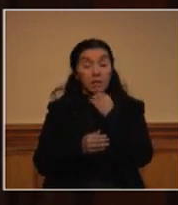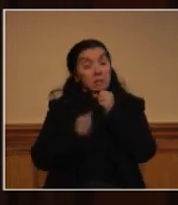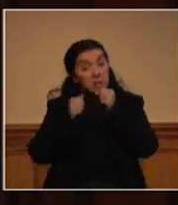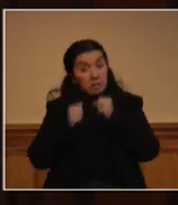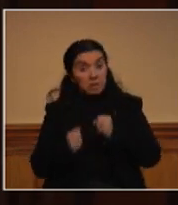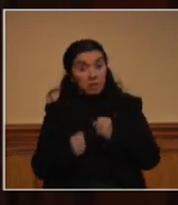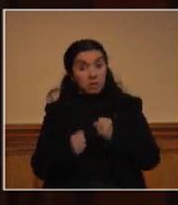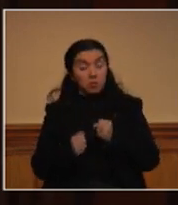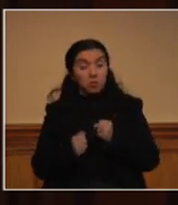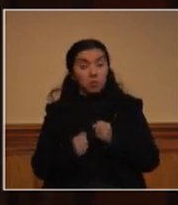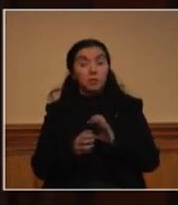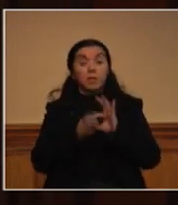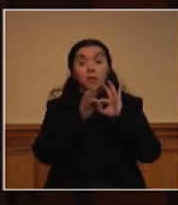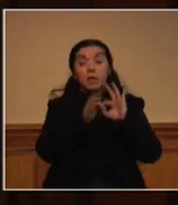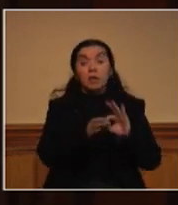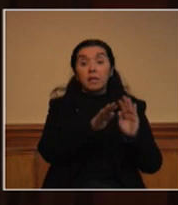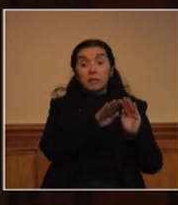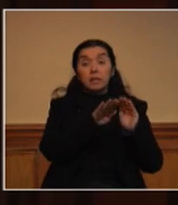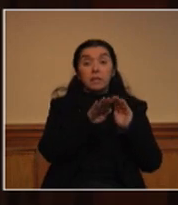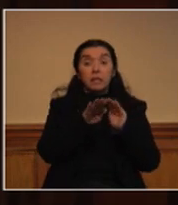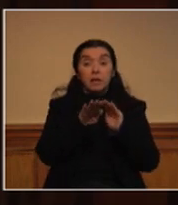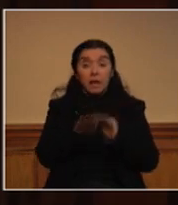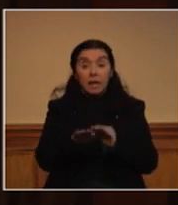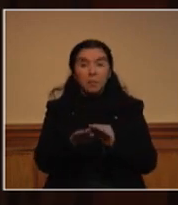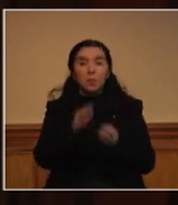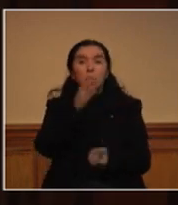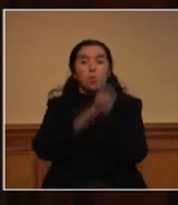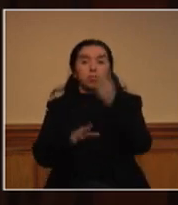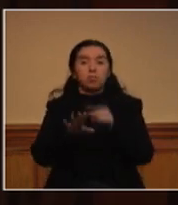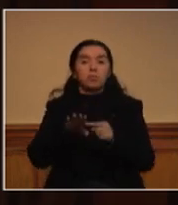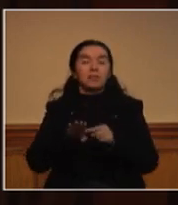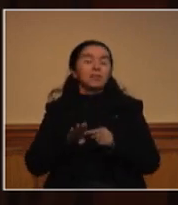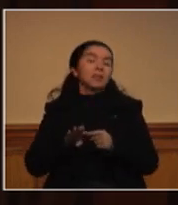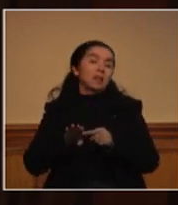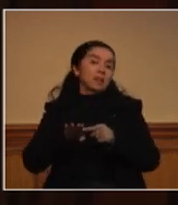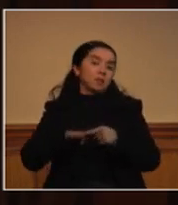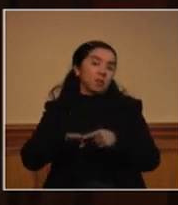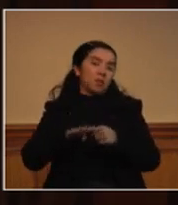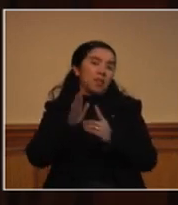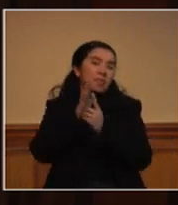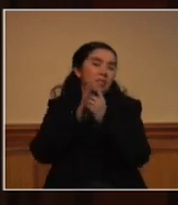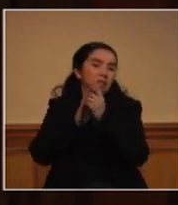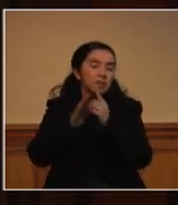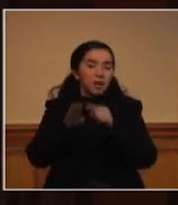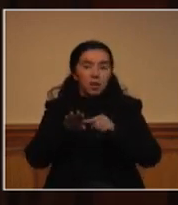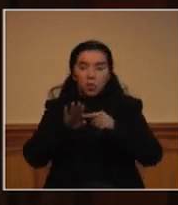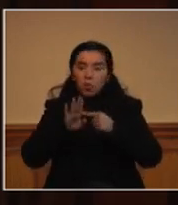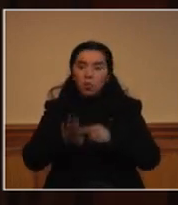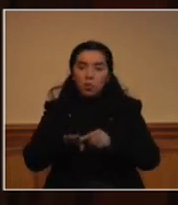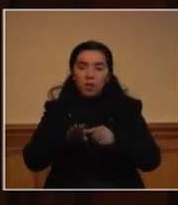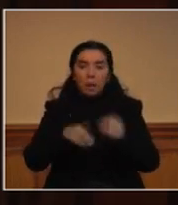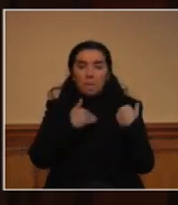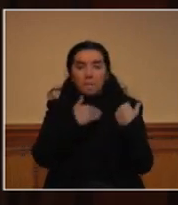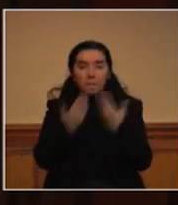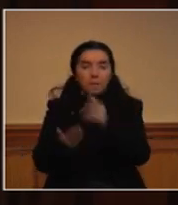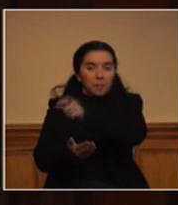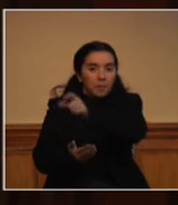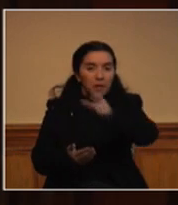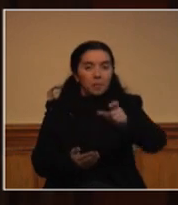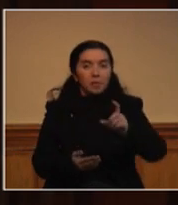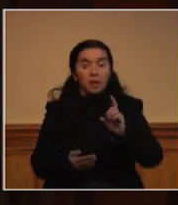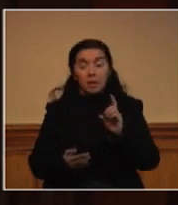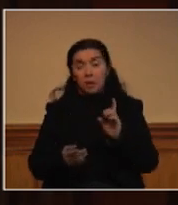posible gracias al apoyo de las nuevas tecnologías, gracias al desarrollo de las tecnologías para las personas